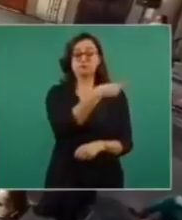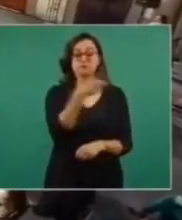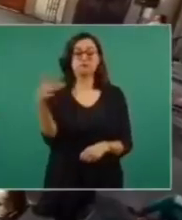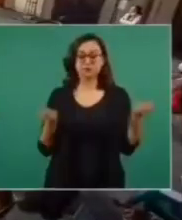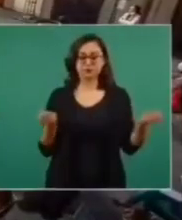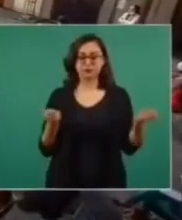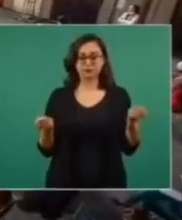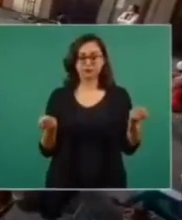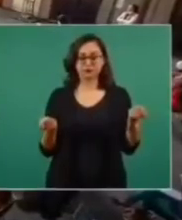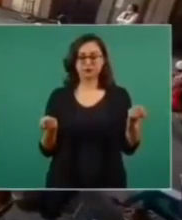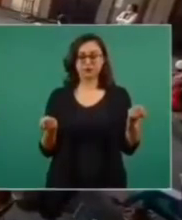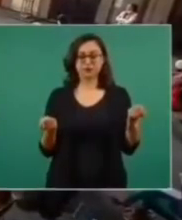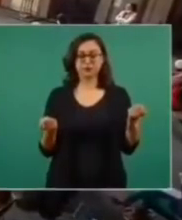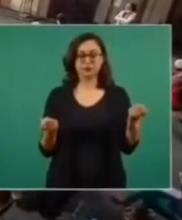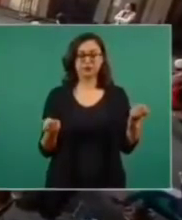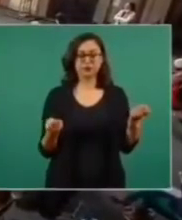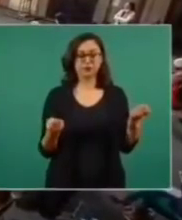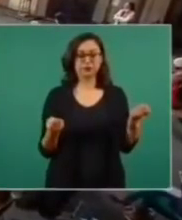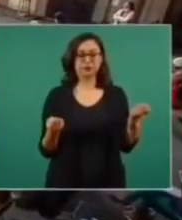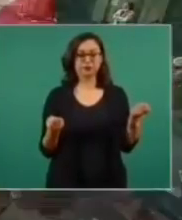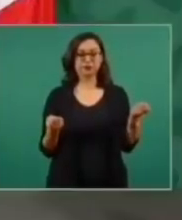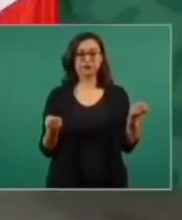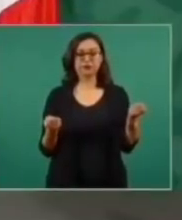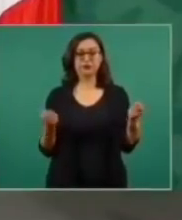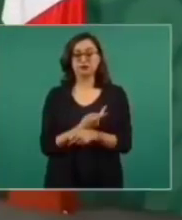conquista, y esto afectó